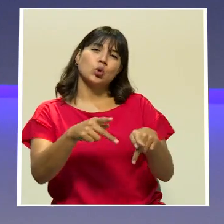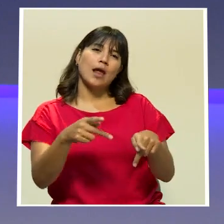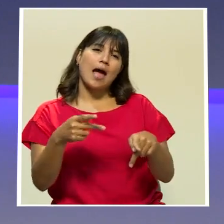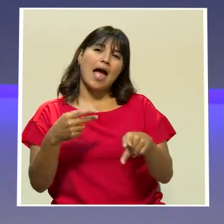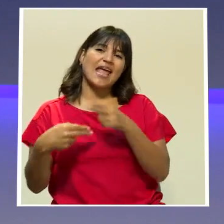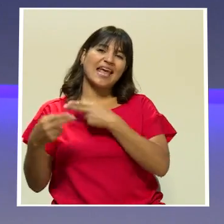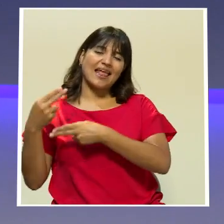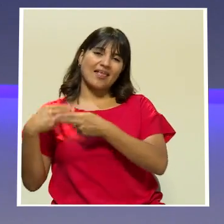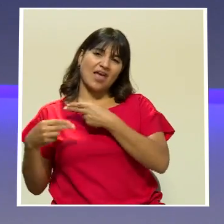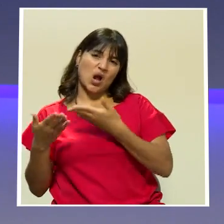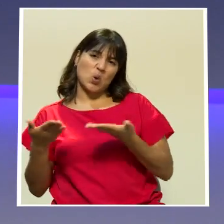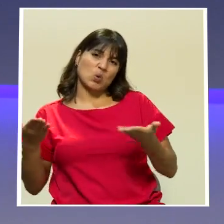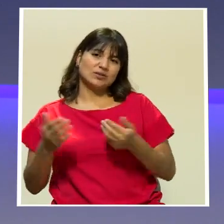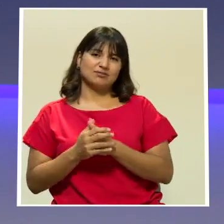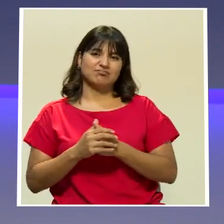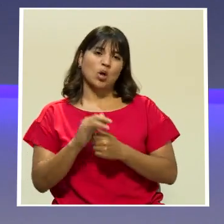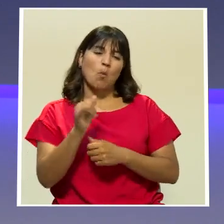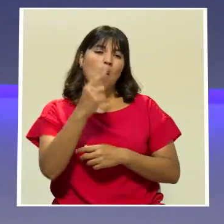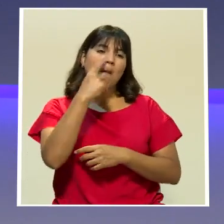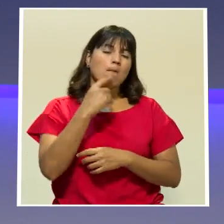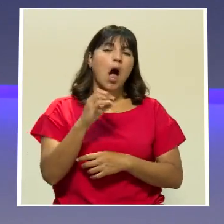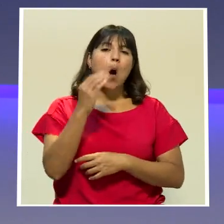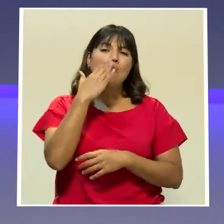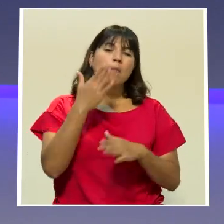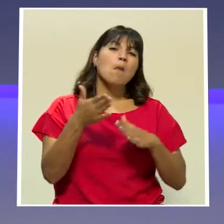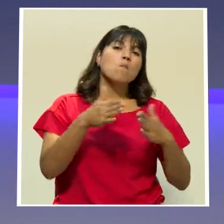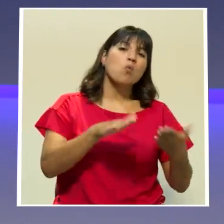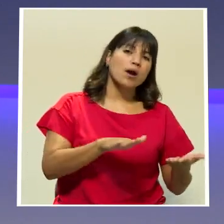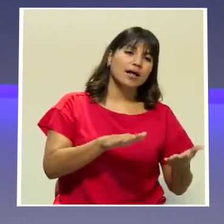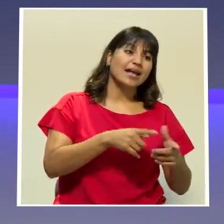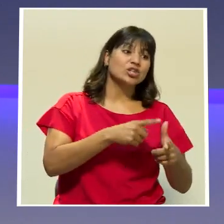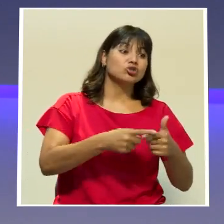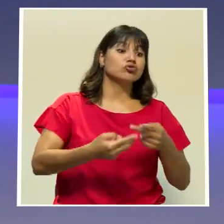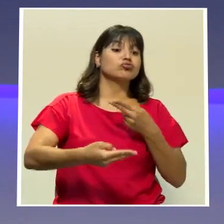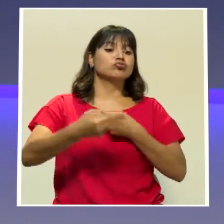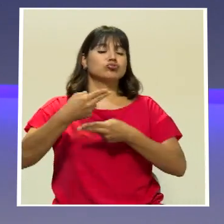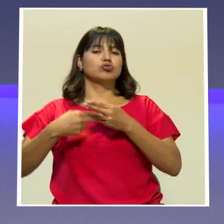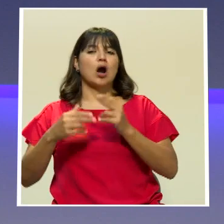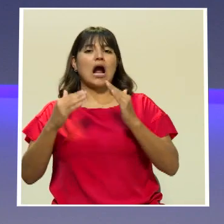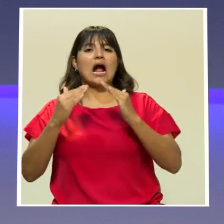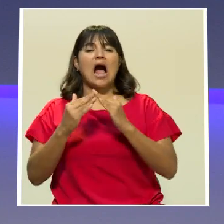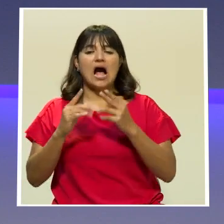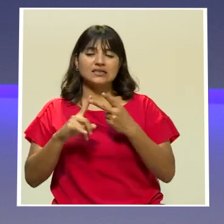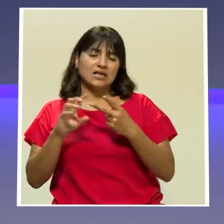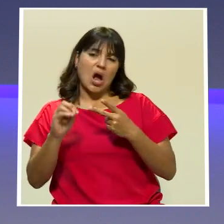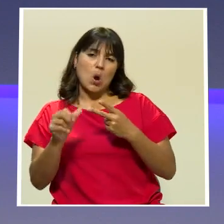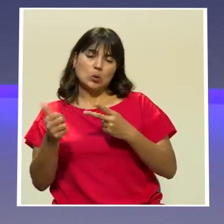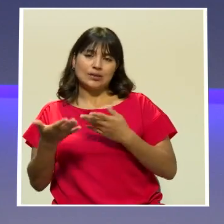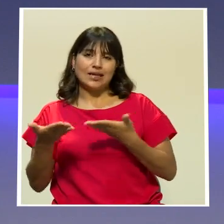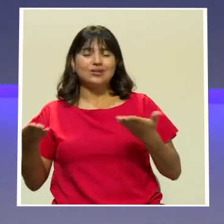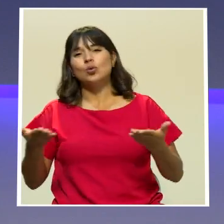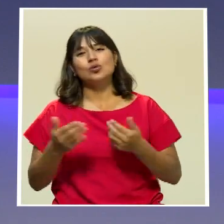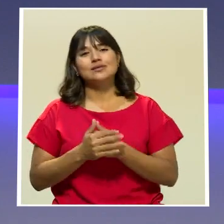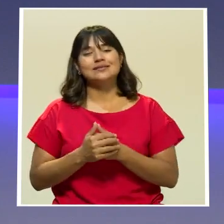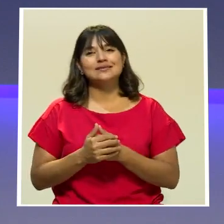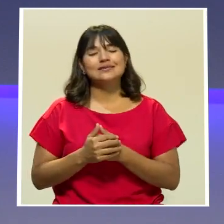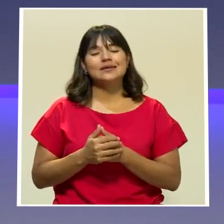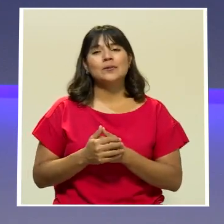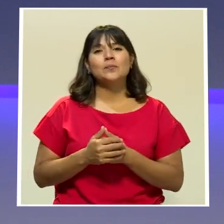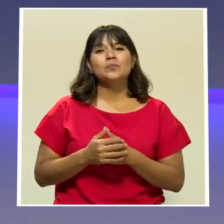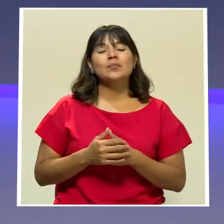campo, hereda una casa. Es un activo, es algo que los que estuvieron antes que uno le dejaron a